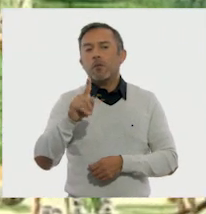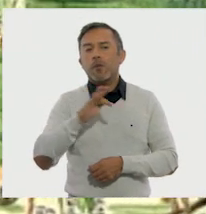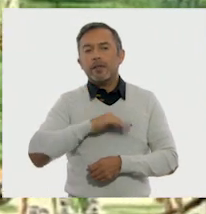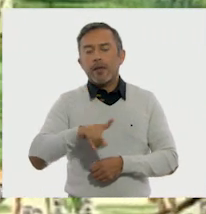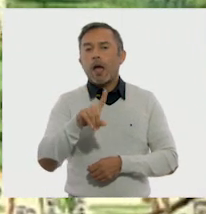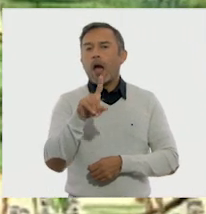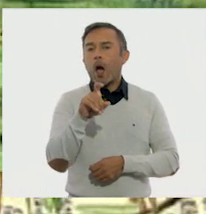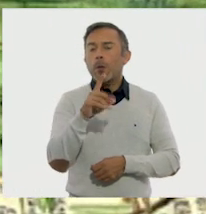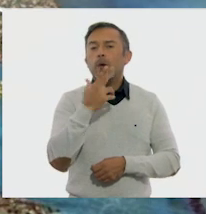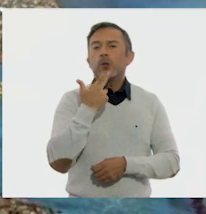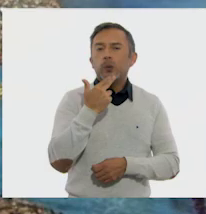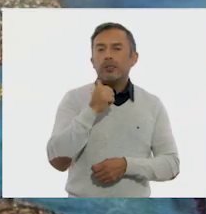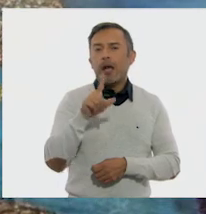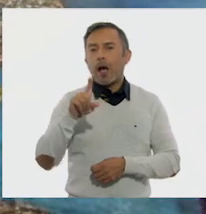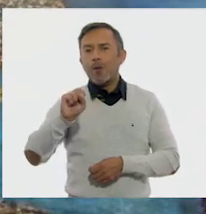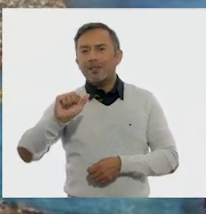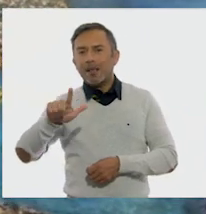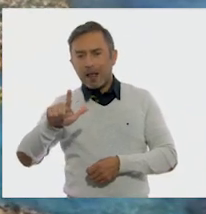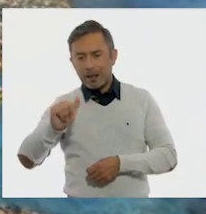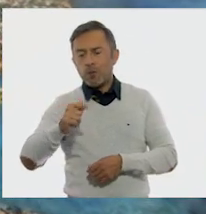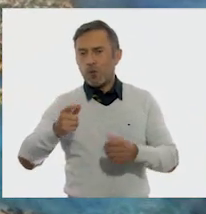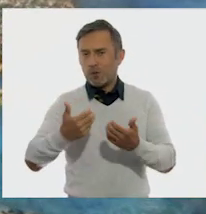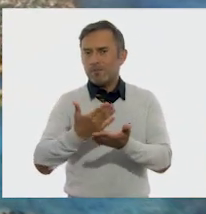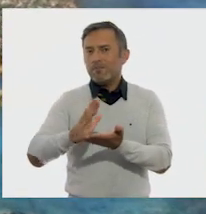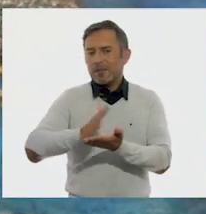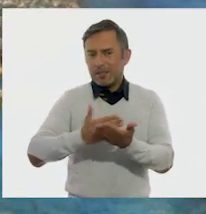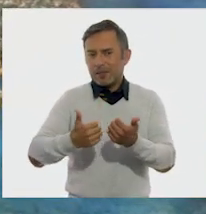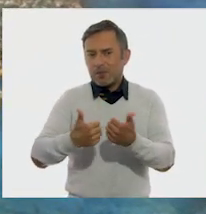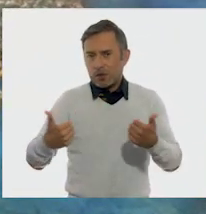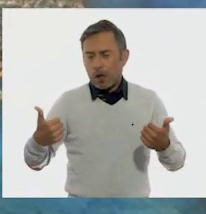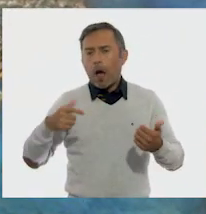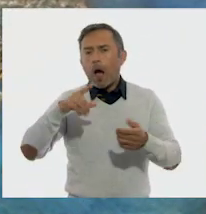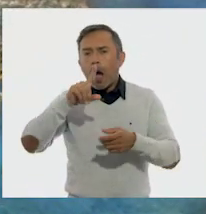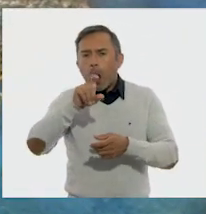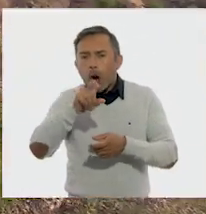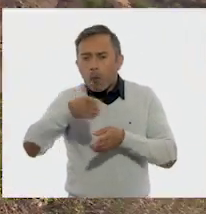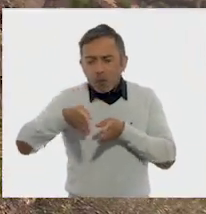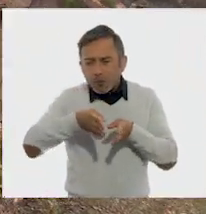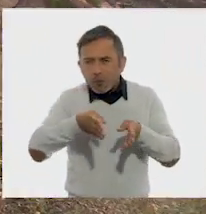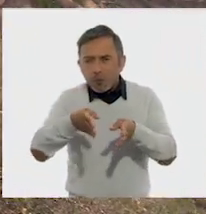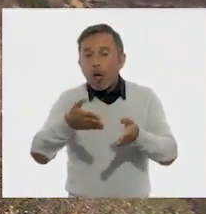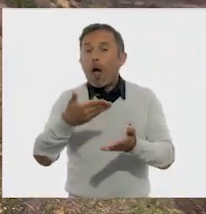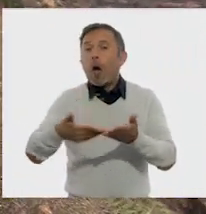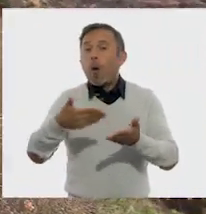con agua salada, y también otros tipos de acueductos que todavía sobreviven en la Ciudad de México.